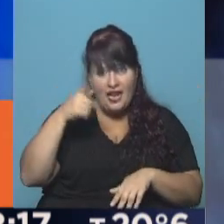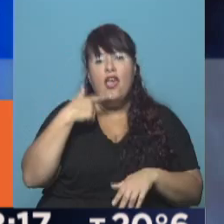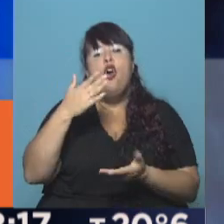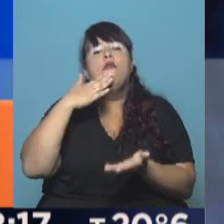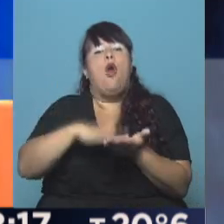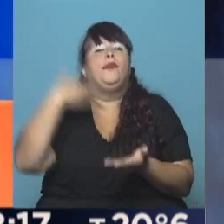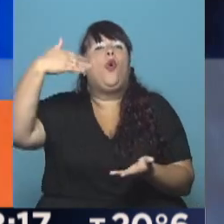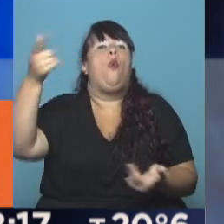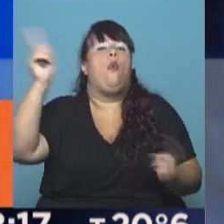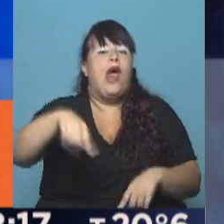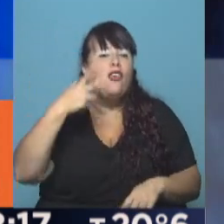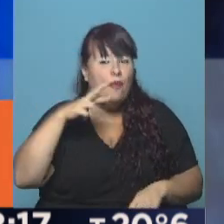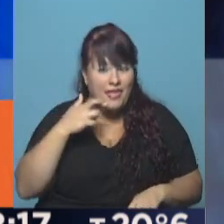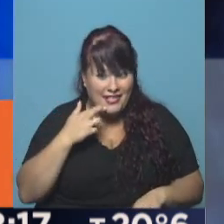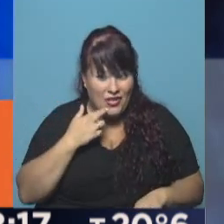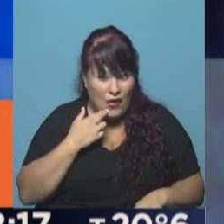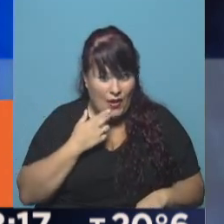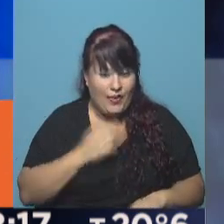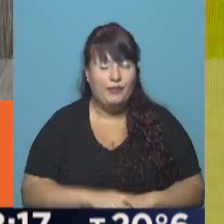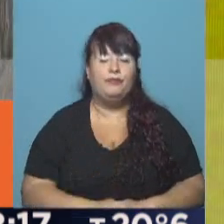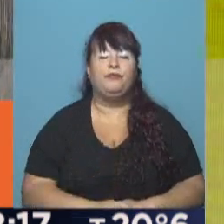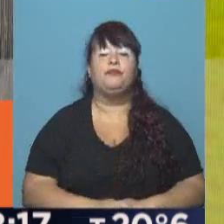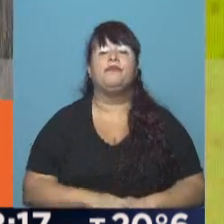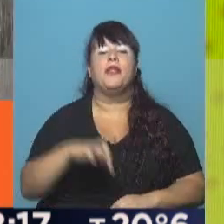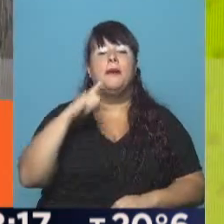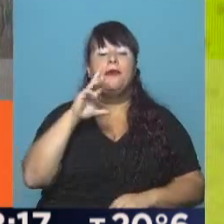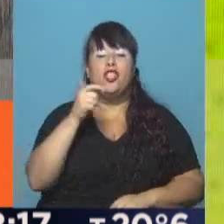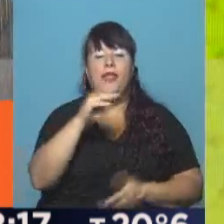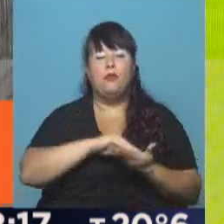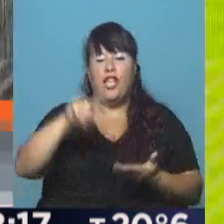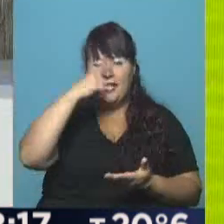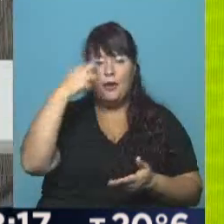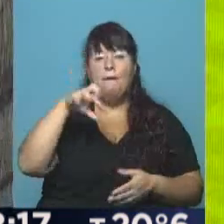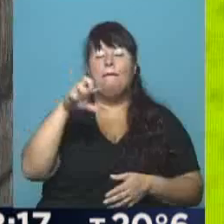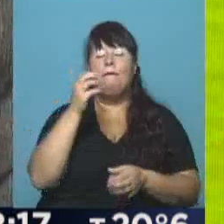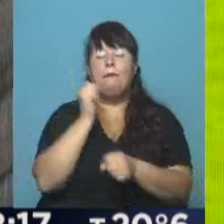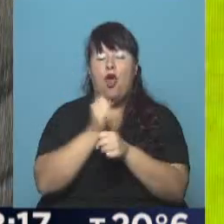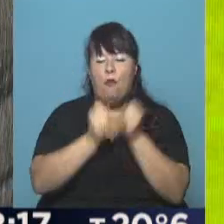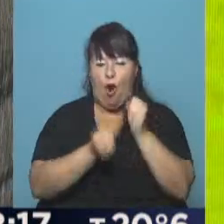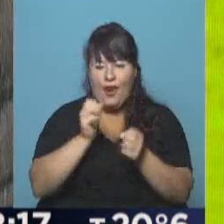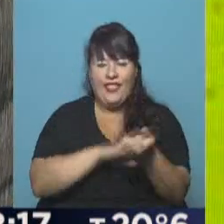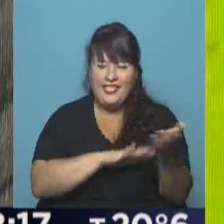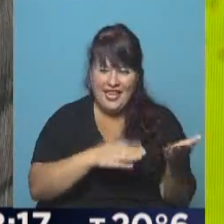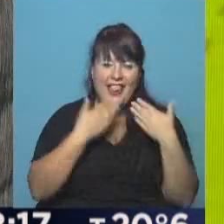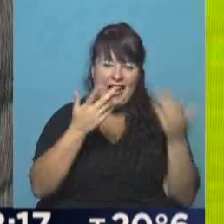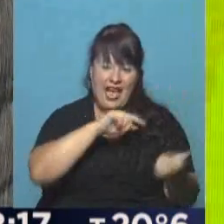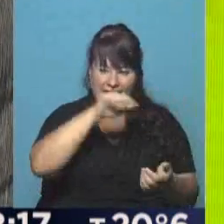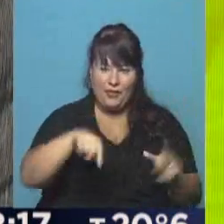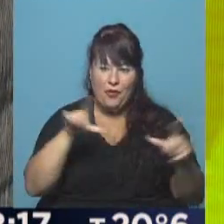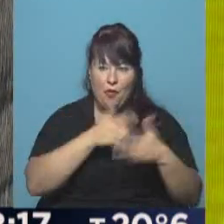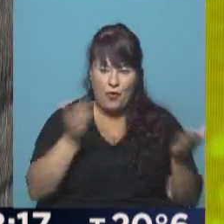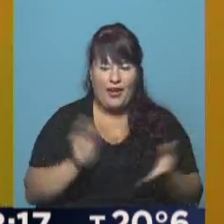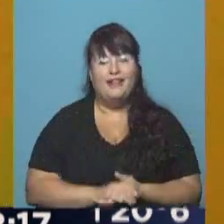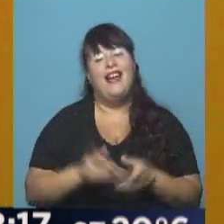prometiendo el volveremos para el 2019 en esto pitrola diputado nacional del partido obrero del frente de izquierda gracias por haber estado en la